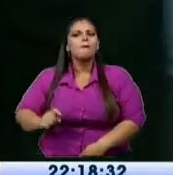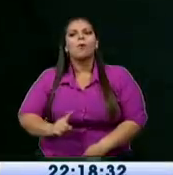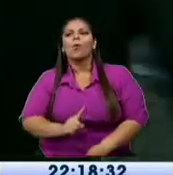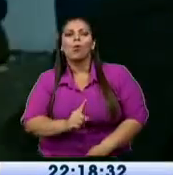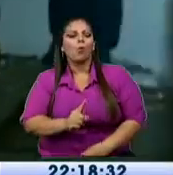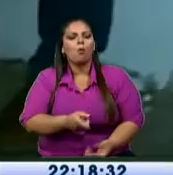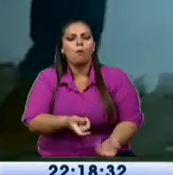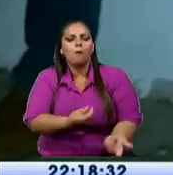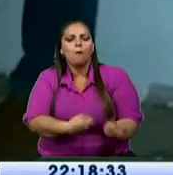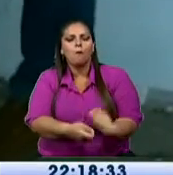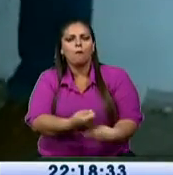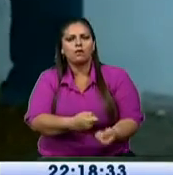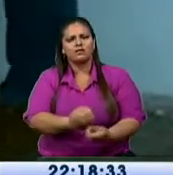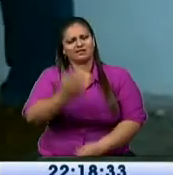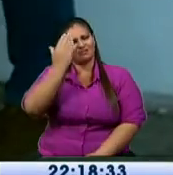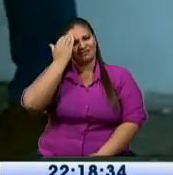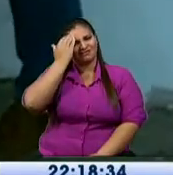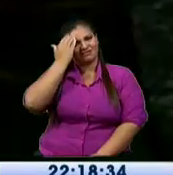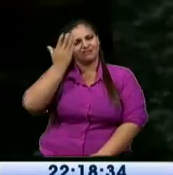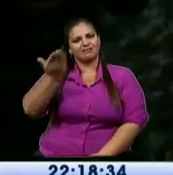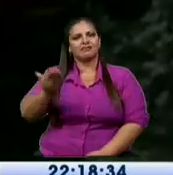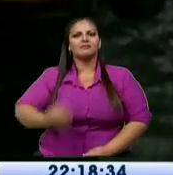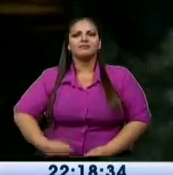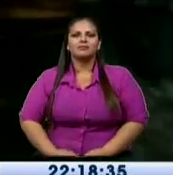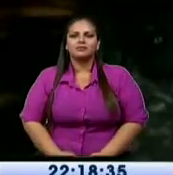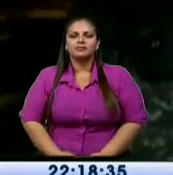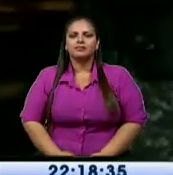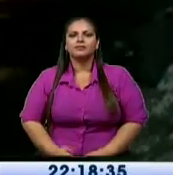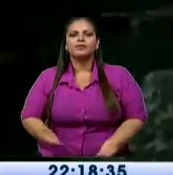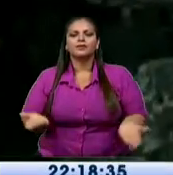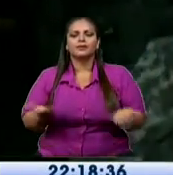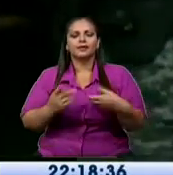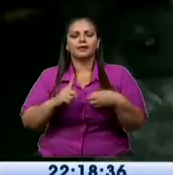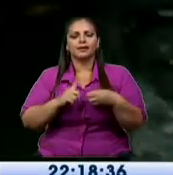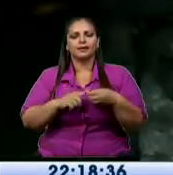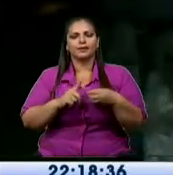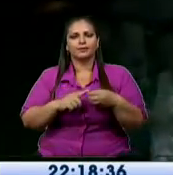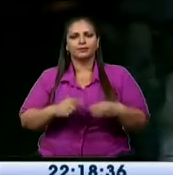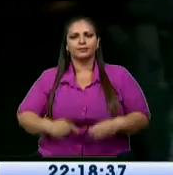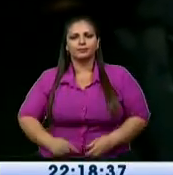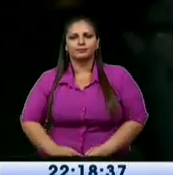sino de los supuestos microexpendedores. En Quito, informó Iván Casamen.